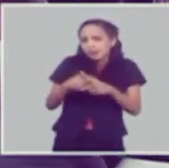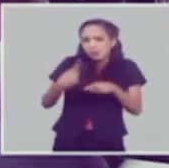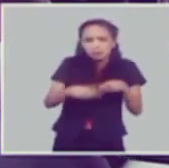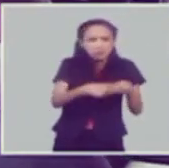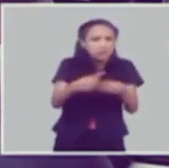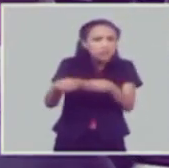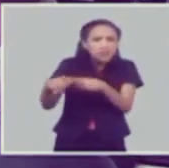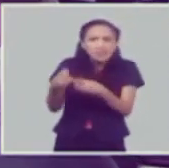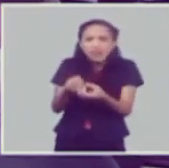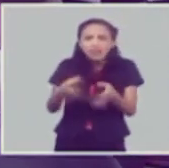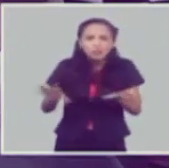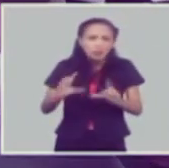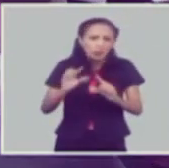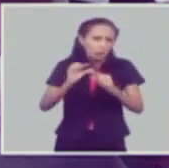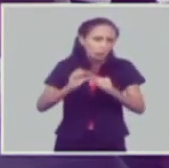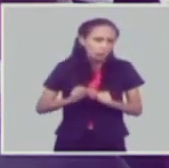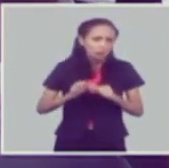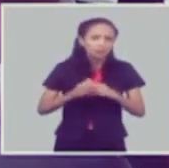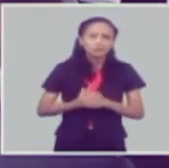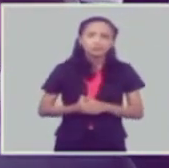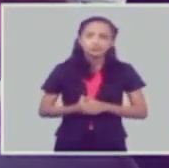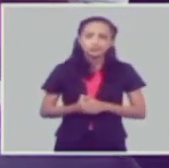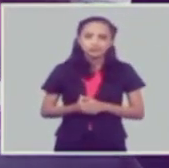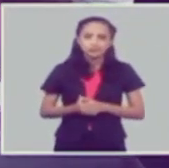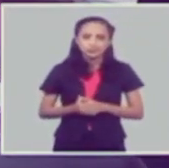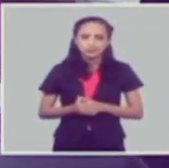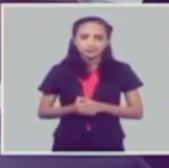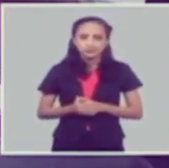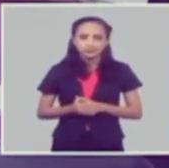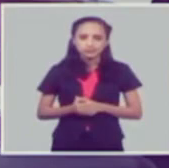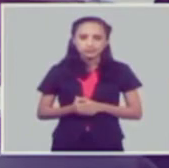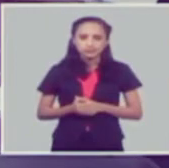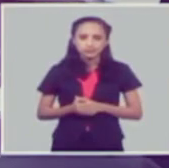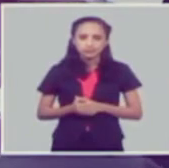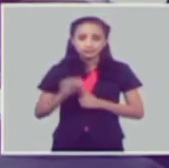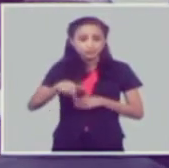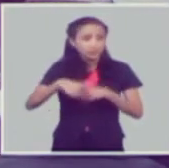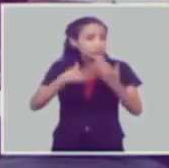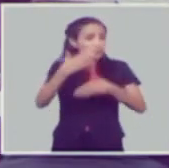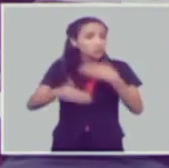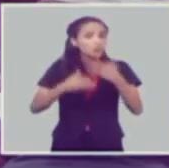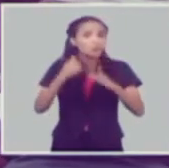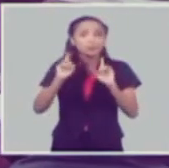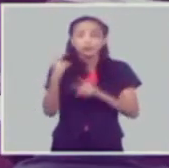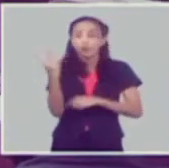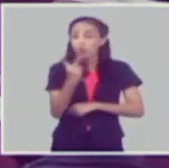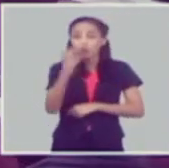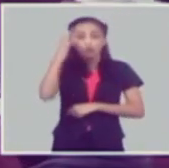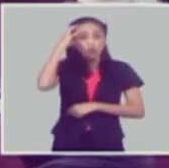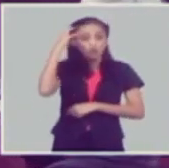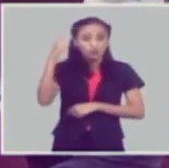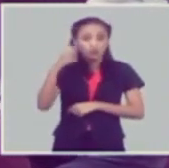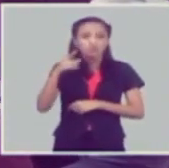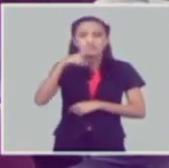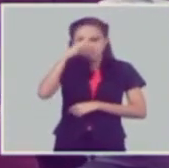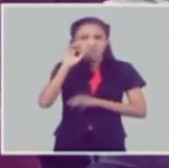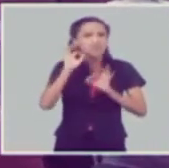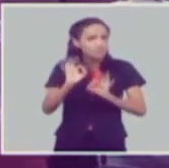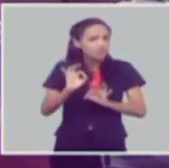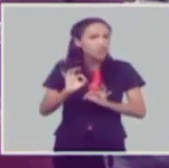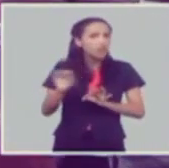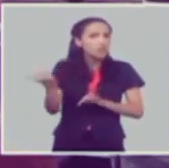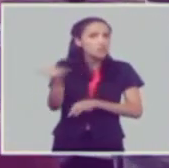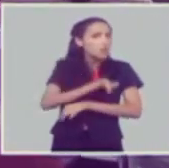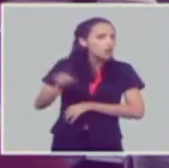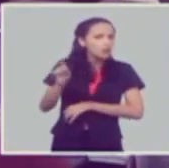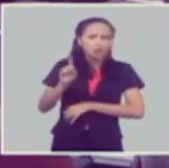riquezas naturales. Se argumenta que existen discrepancias políticas entre nuestros dos gobiernos y claro que las hay.